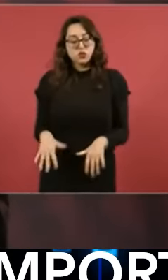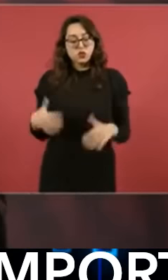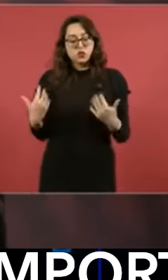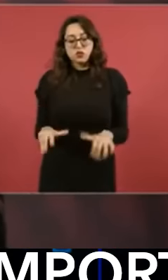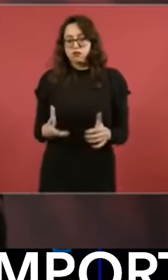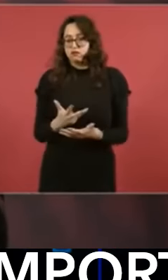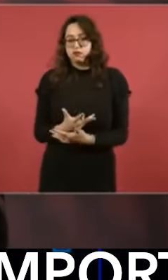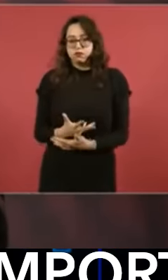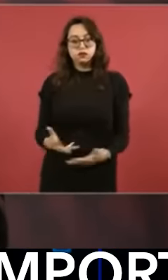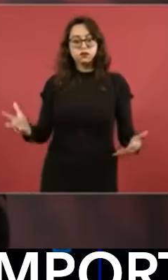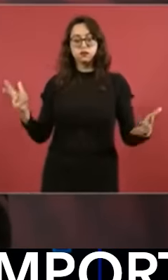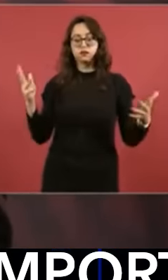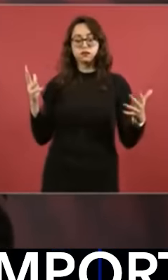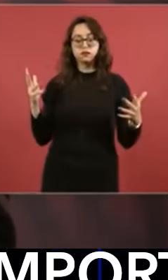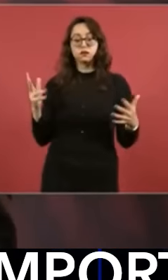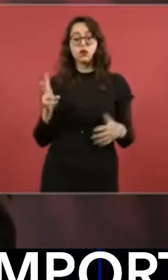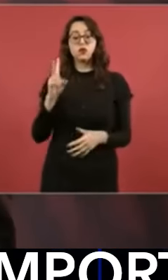única,